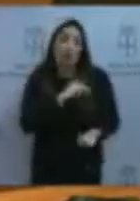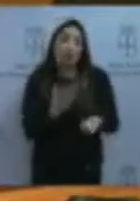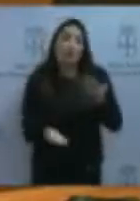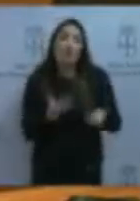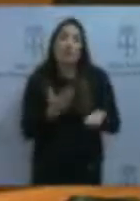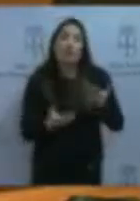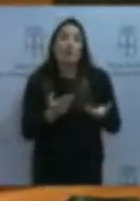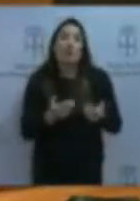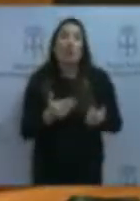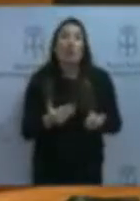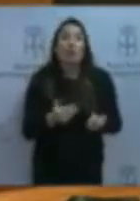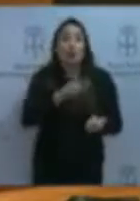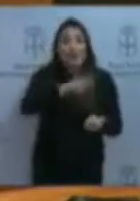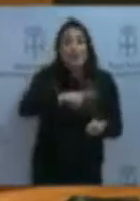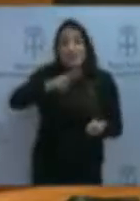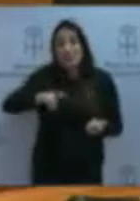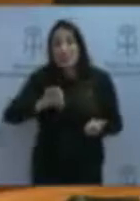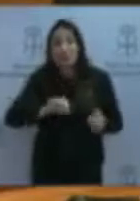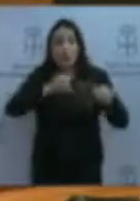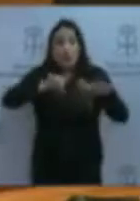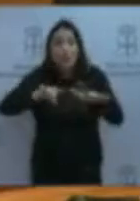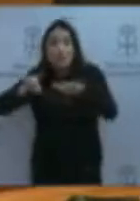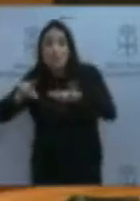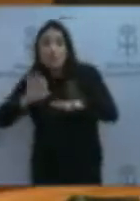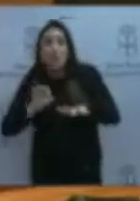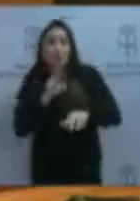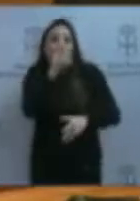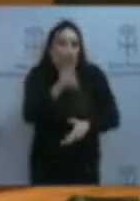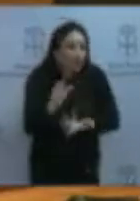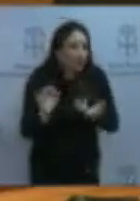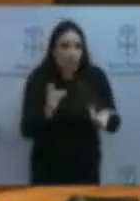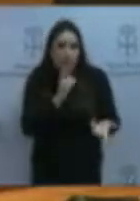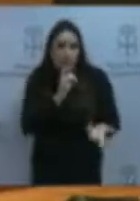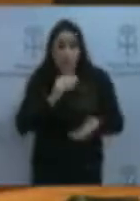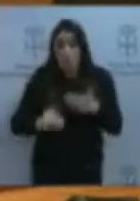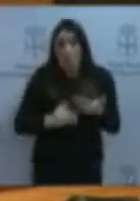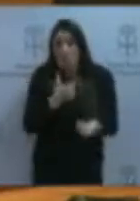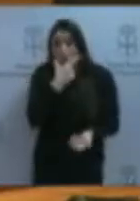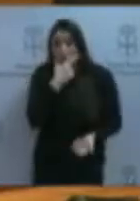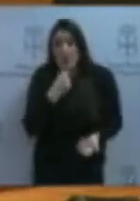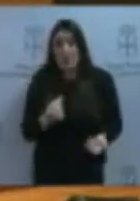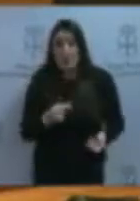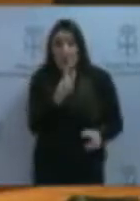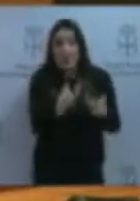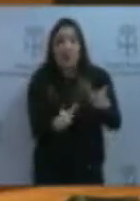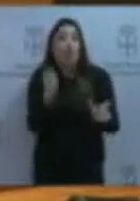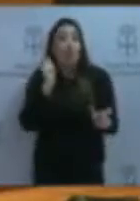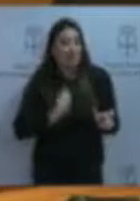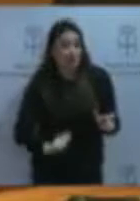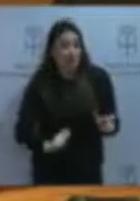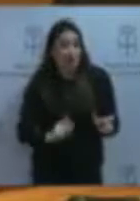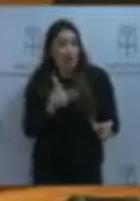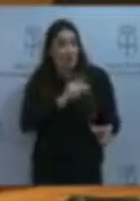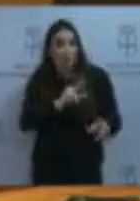trimestral, bimensual, semestral, como considere. El proceso es muy sencillo. El profesional incluye sus